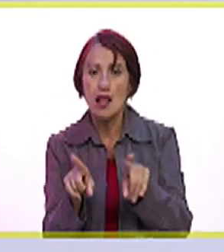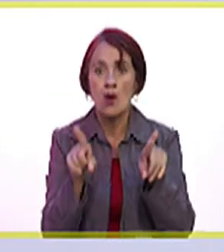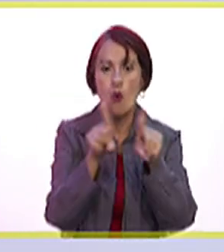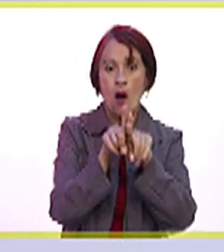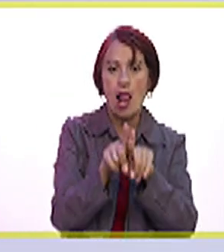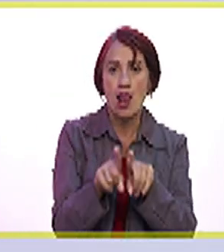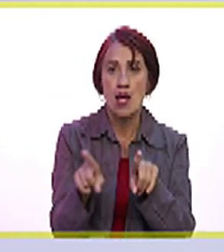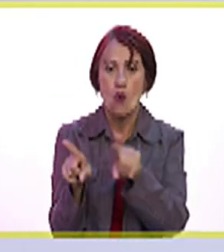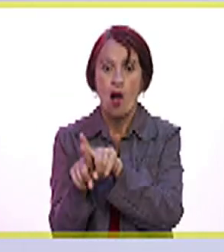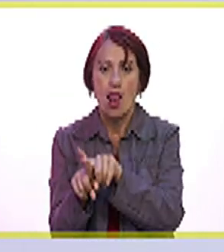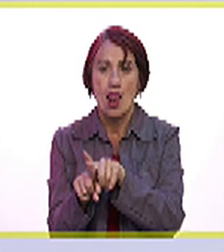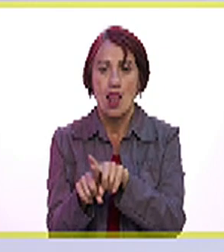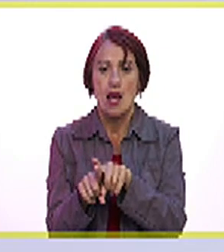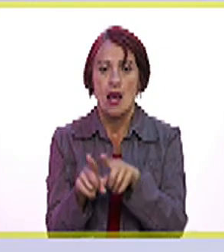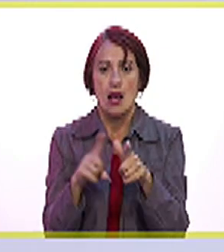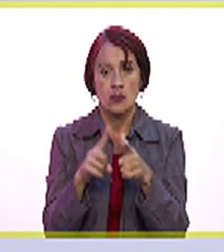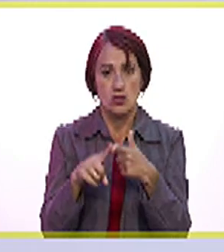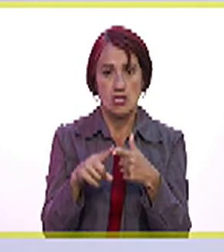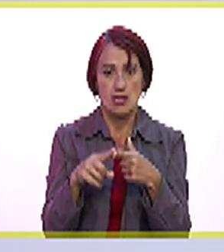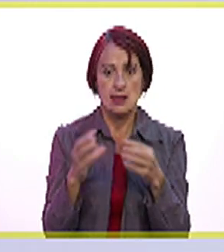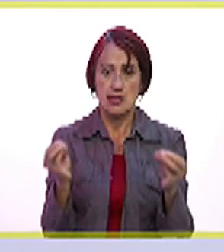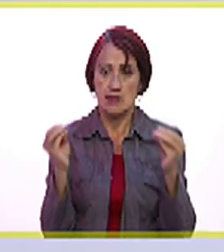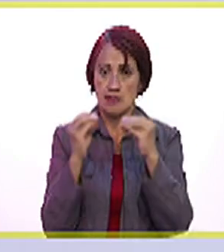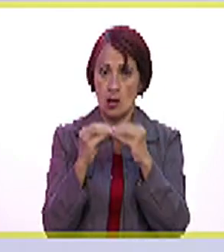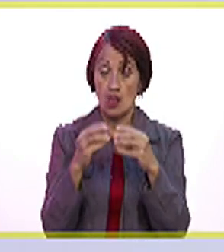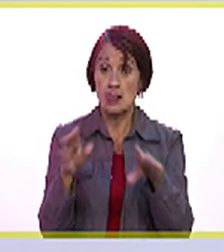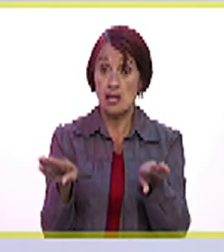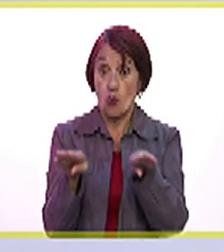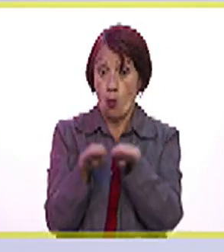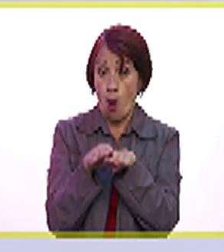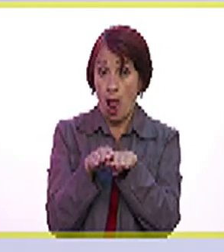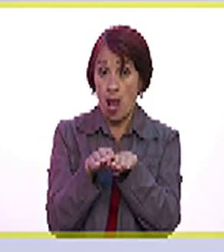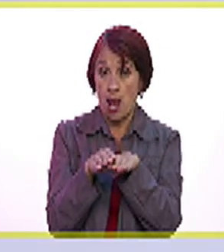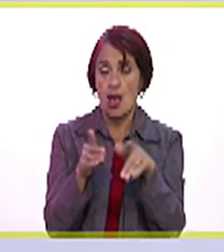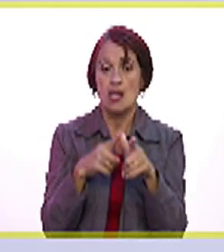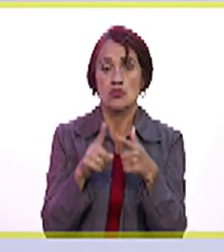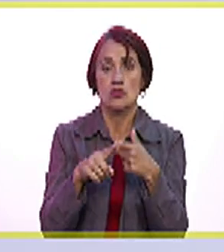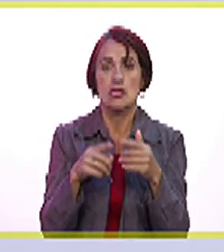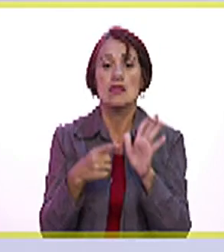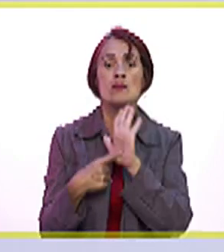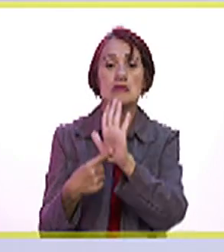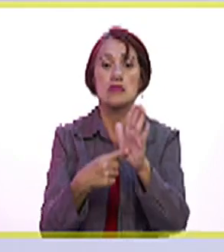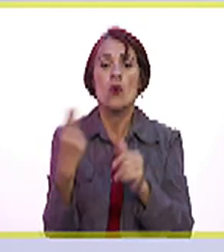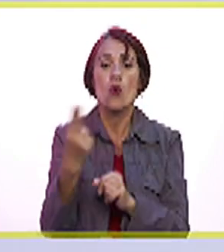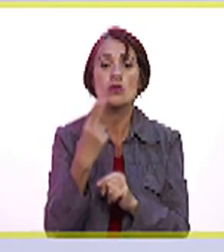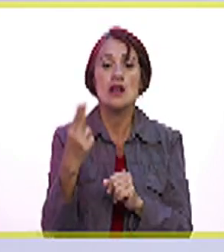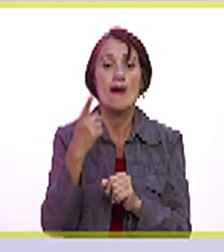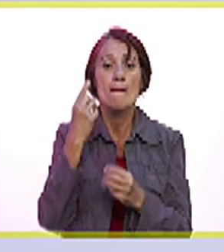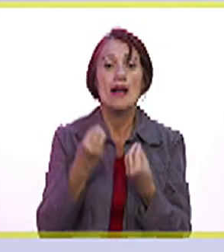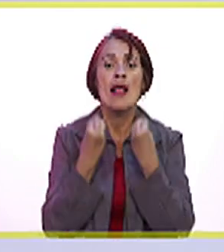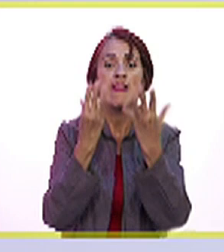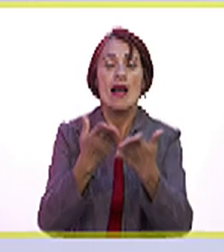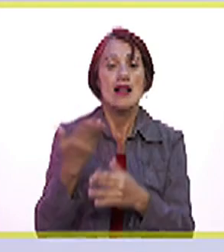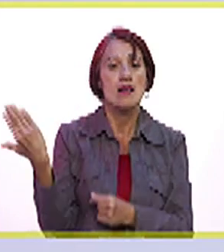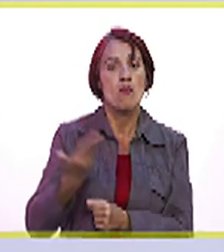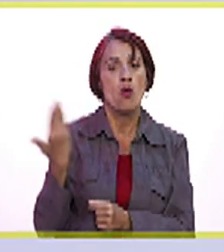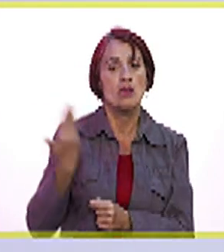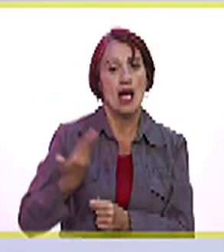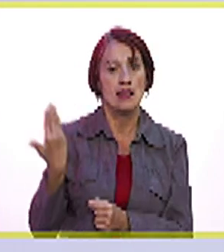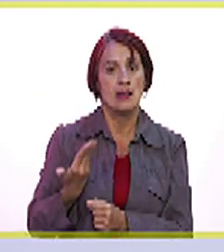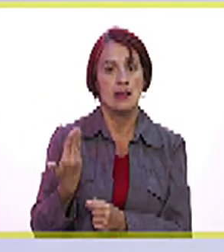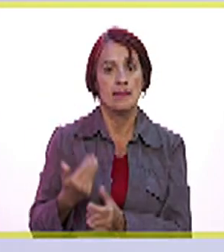¿Okay? En inglés tienen sus ciertas reglas, al igual que los superlativos que los utilizamos como para darle más importancia